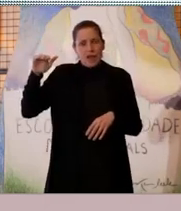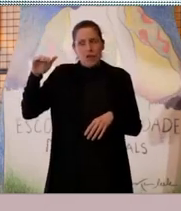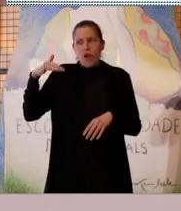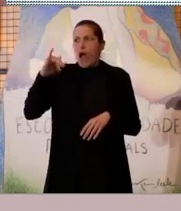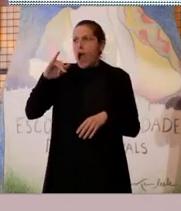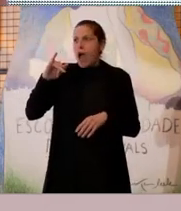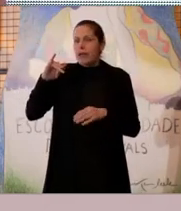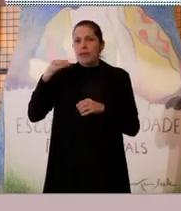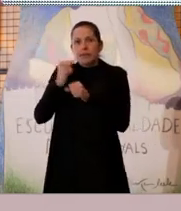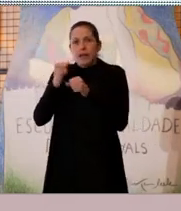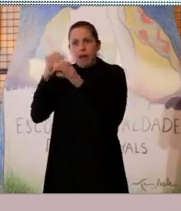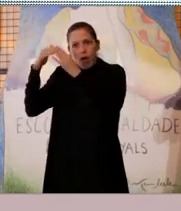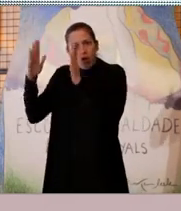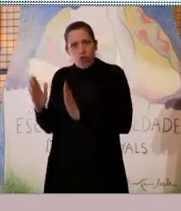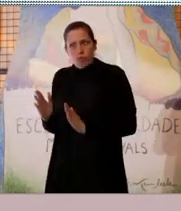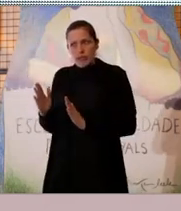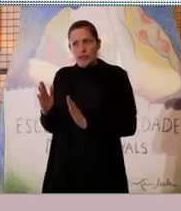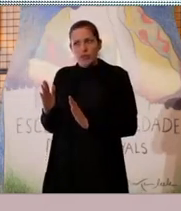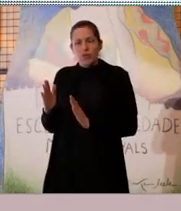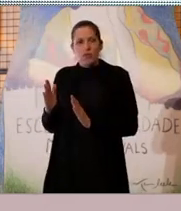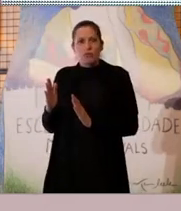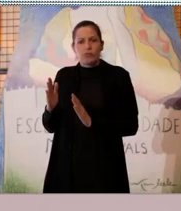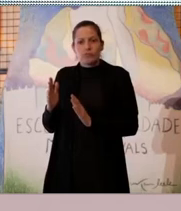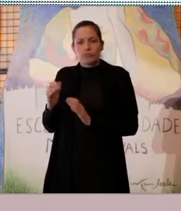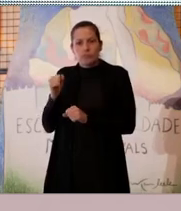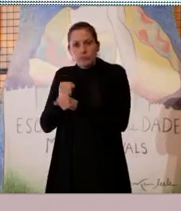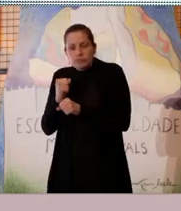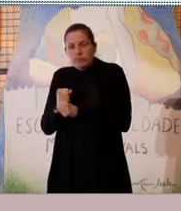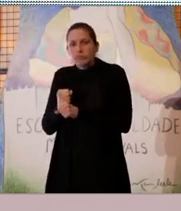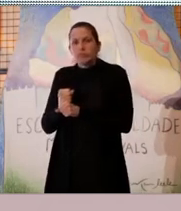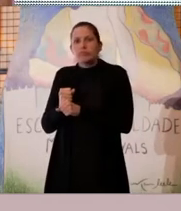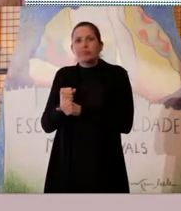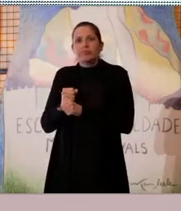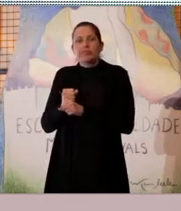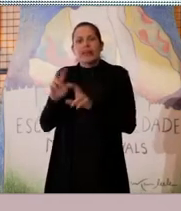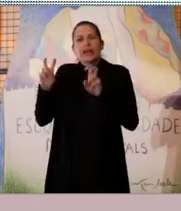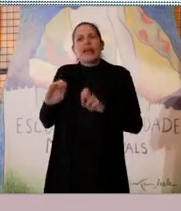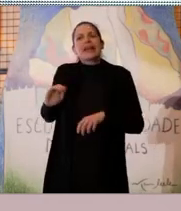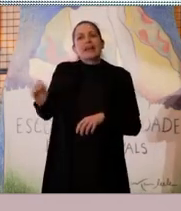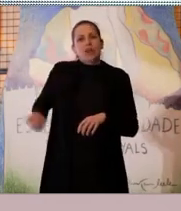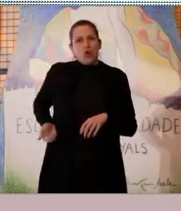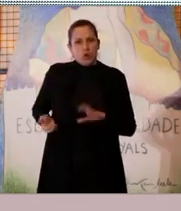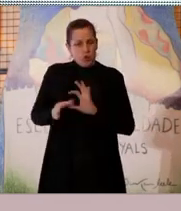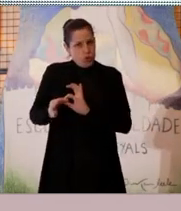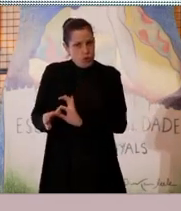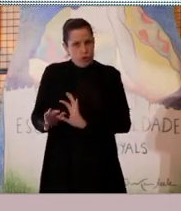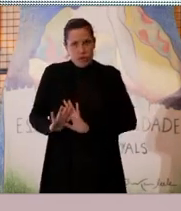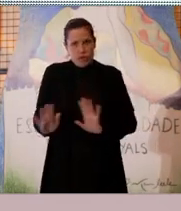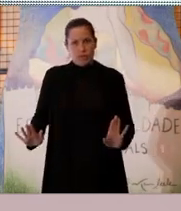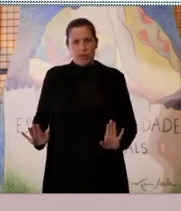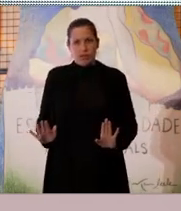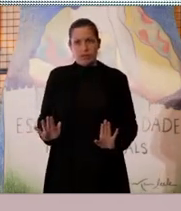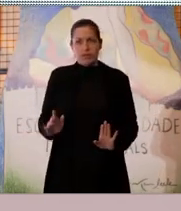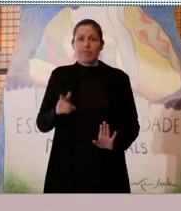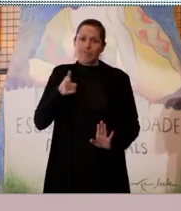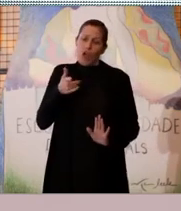donde el trabajo doméstico es cosa de ricos o hay países europeos donde no es como en España donde Y eso es por el por